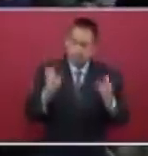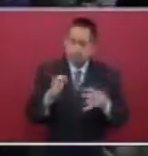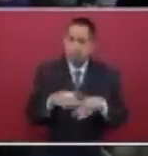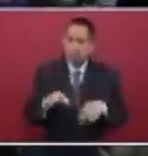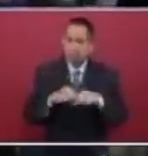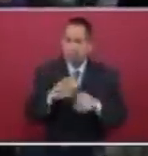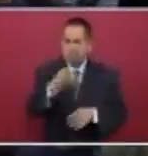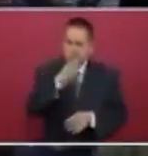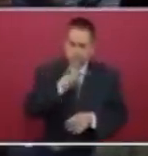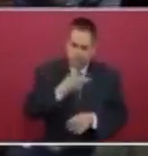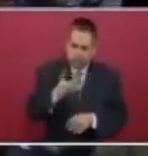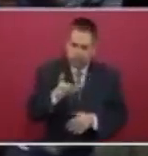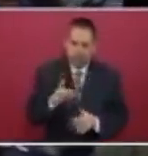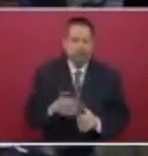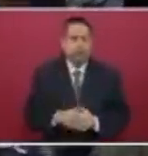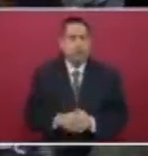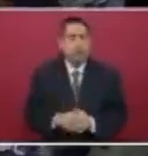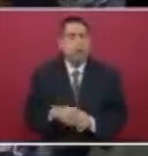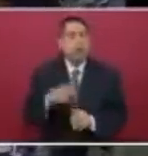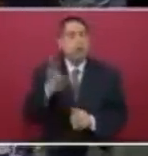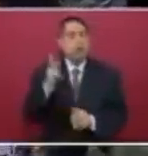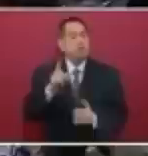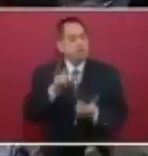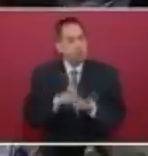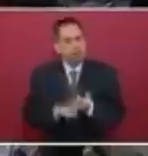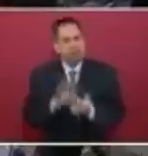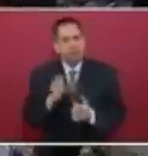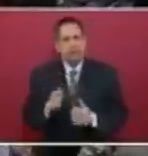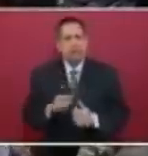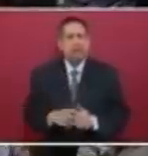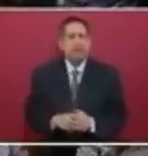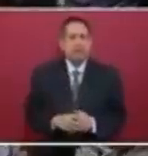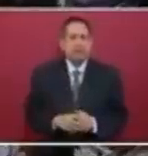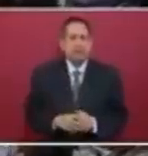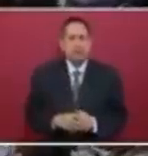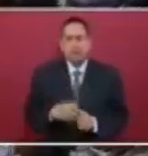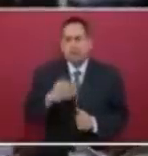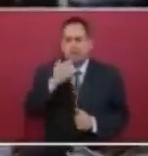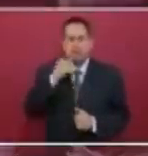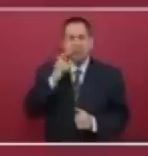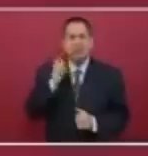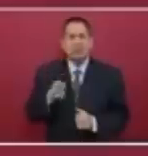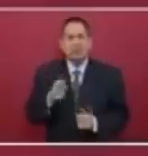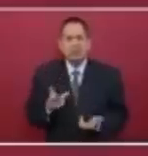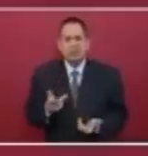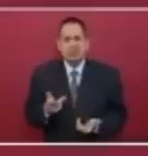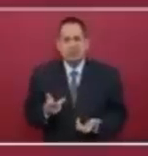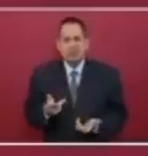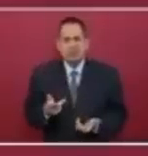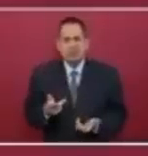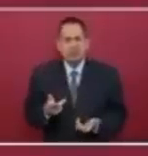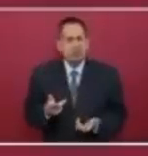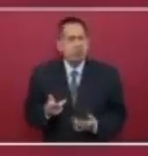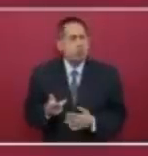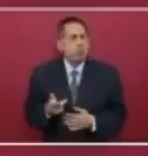planteas en el fondo lo mejor es no